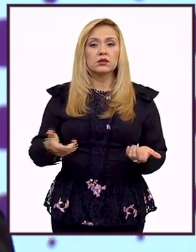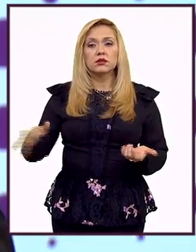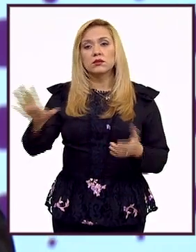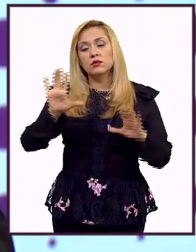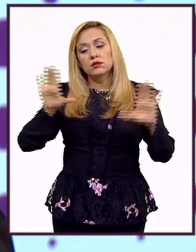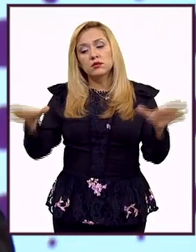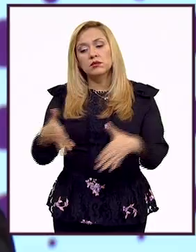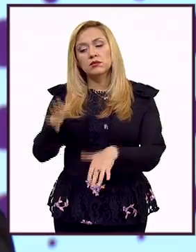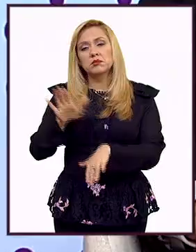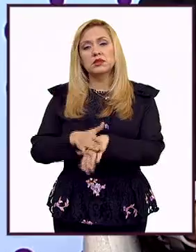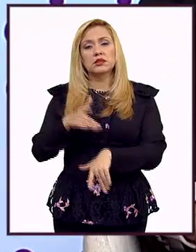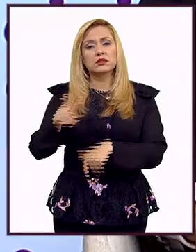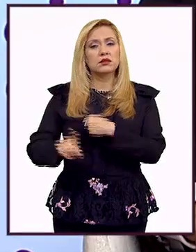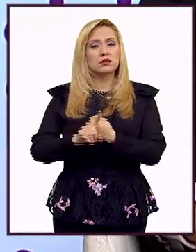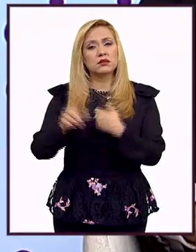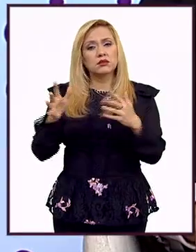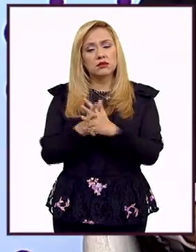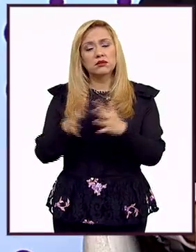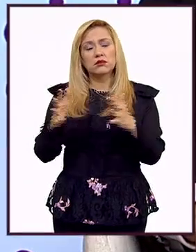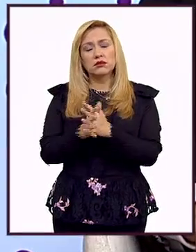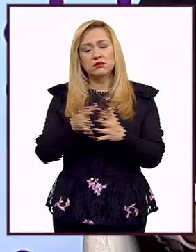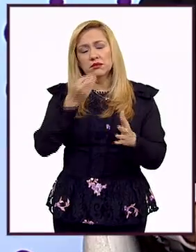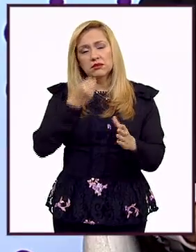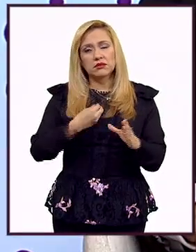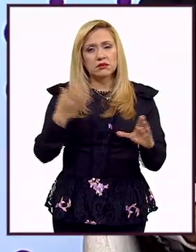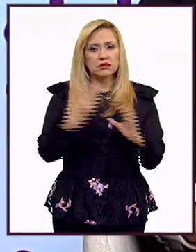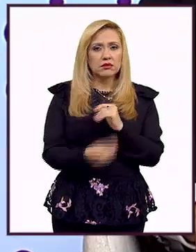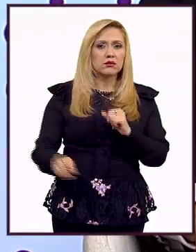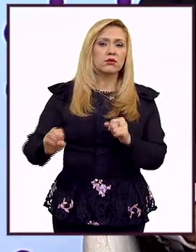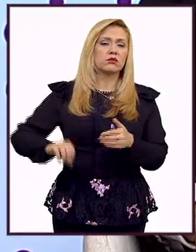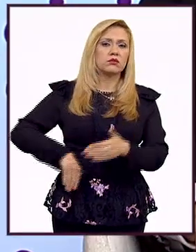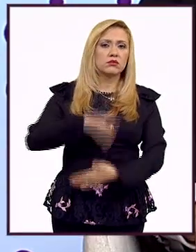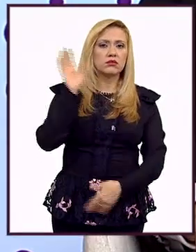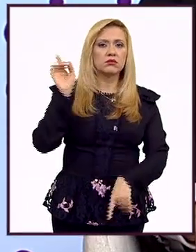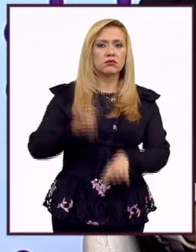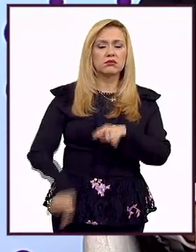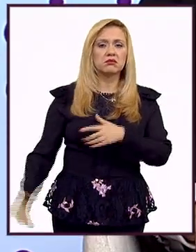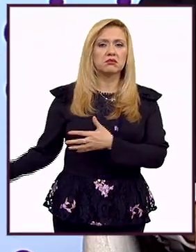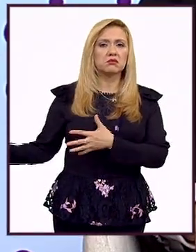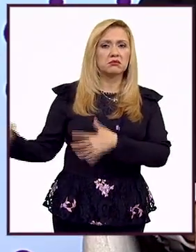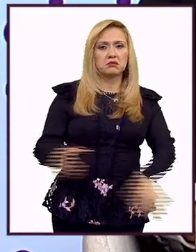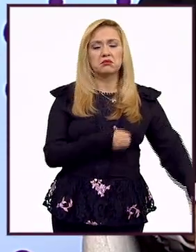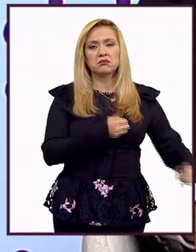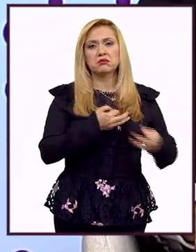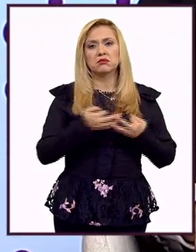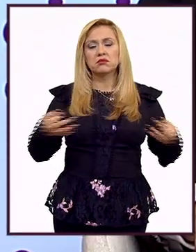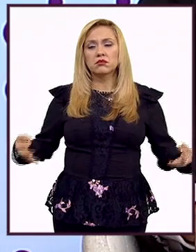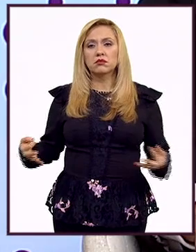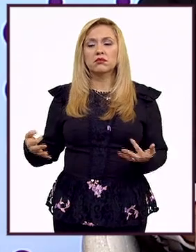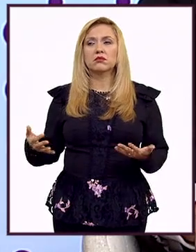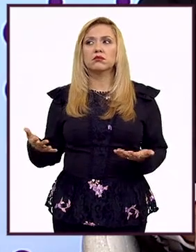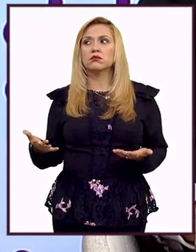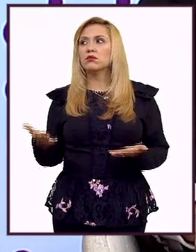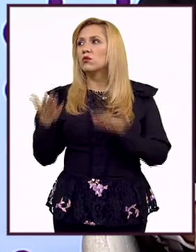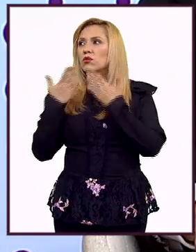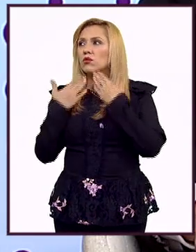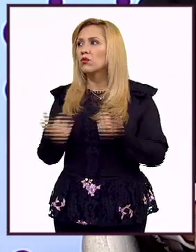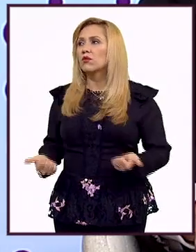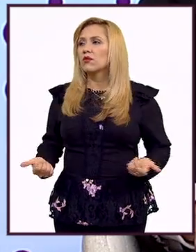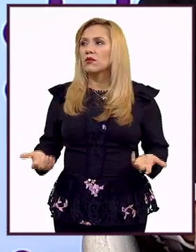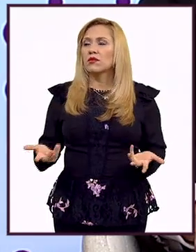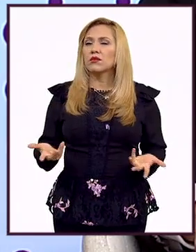poblaciones más afectadas por el conflicto y el desplazamiento. ¿Y por qué digo más afectadas? Porque al no existir, en muchos casos,